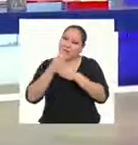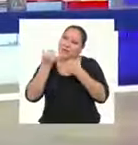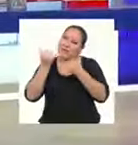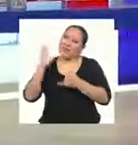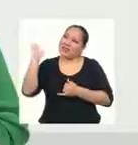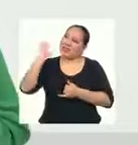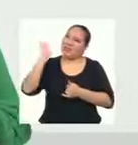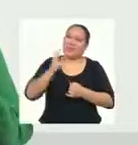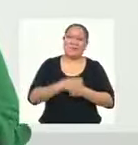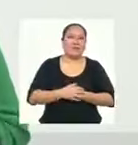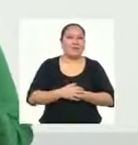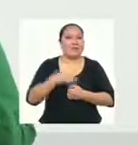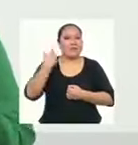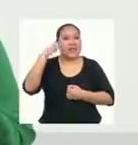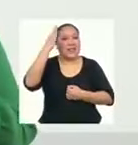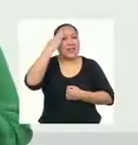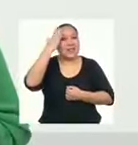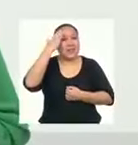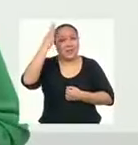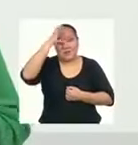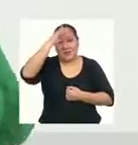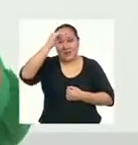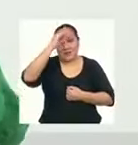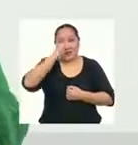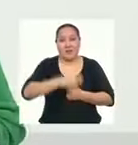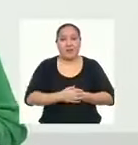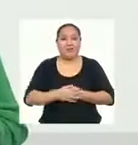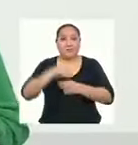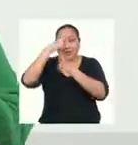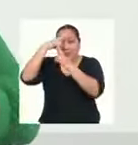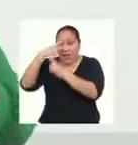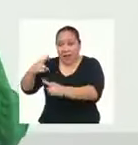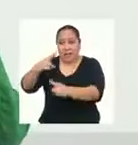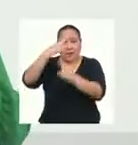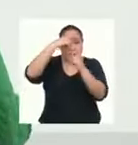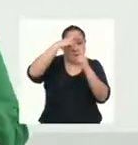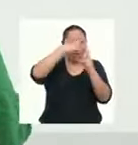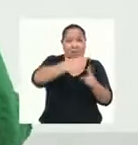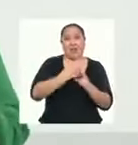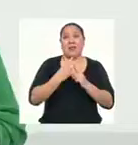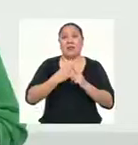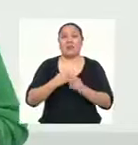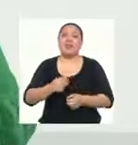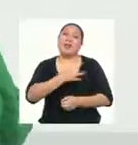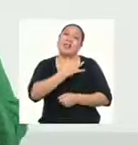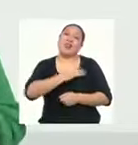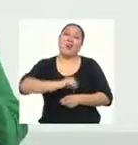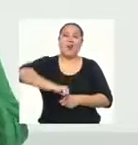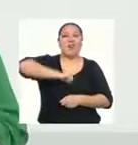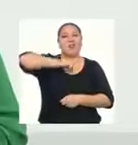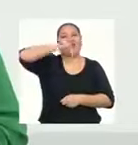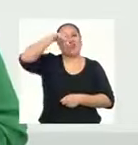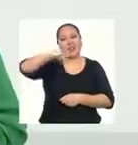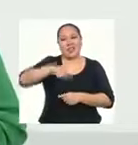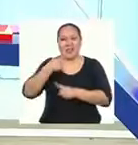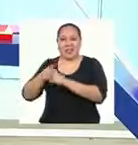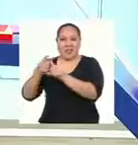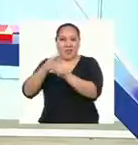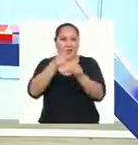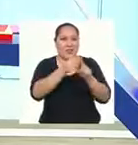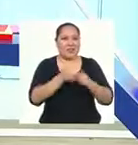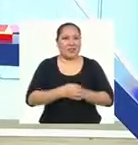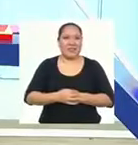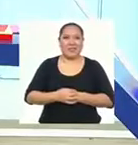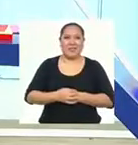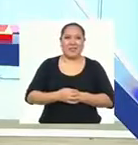Chao, chao. Y ya saben, chicas y chicos, a respetarse y a estar muy orgullosos de nuestra diversidad.